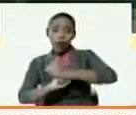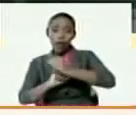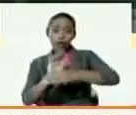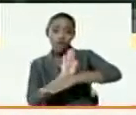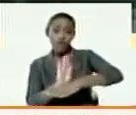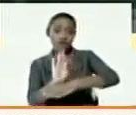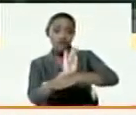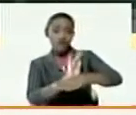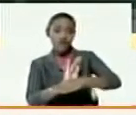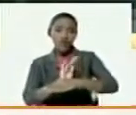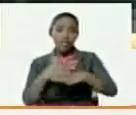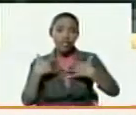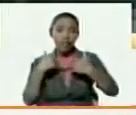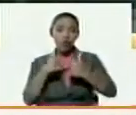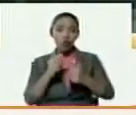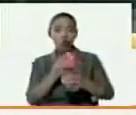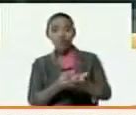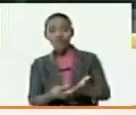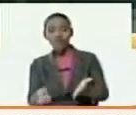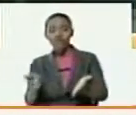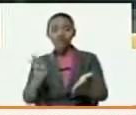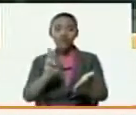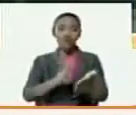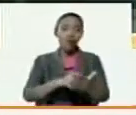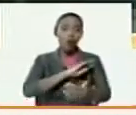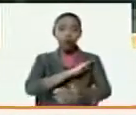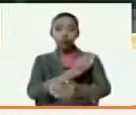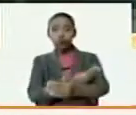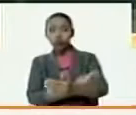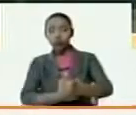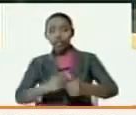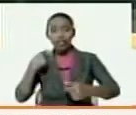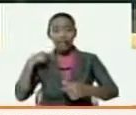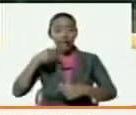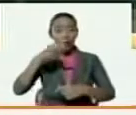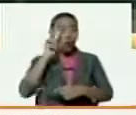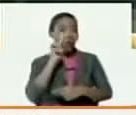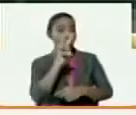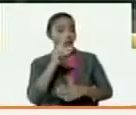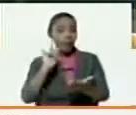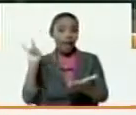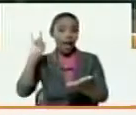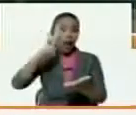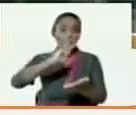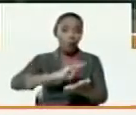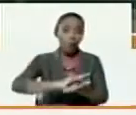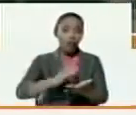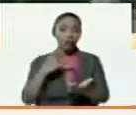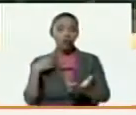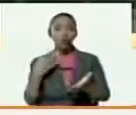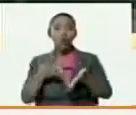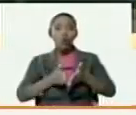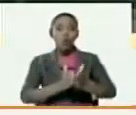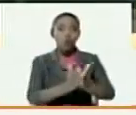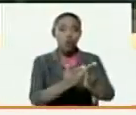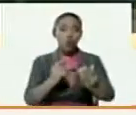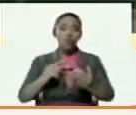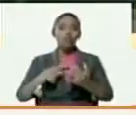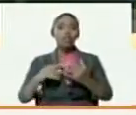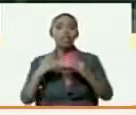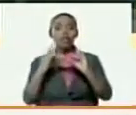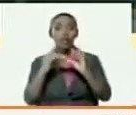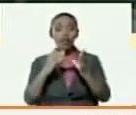en venezuela refuerzan el sistema de vigilancia epidemiológica en puertos aeropuertos e igualmente internacionales y